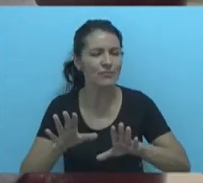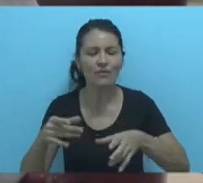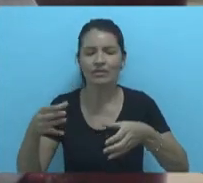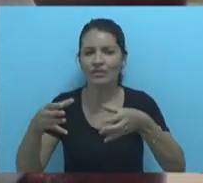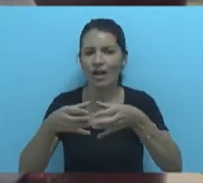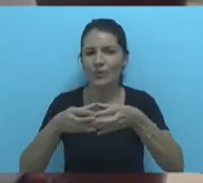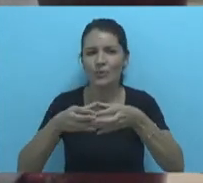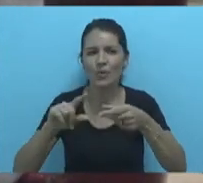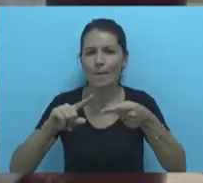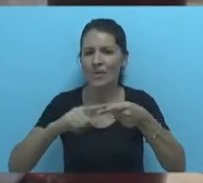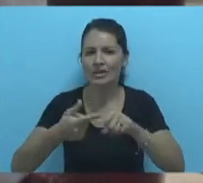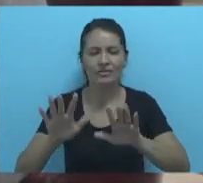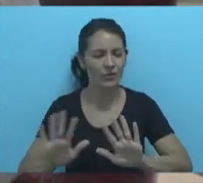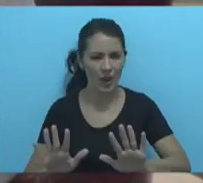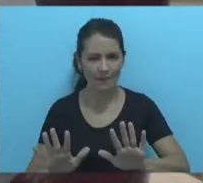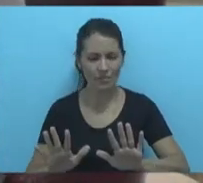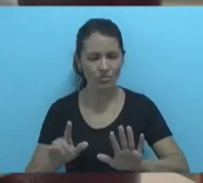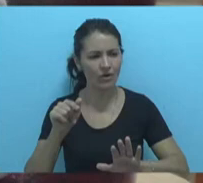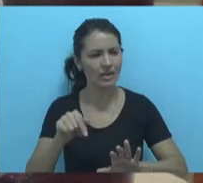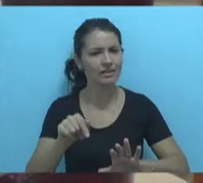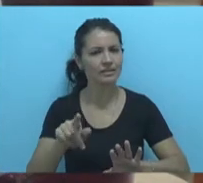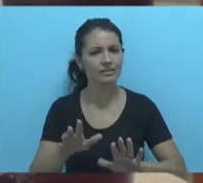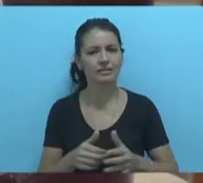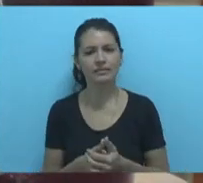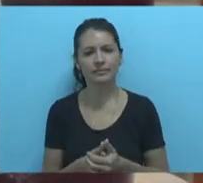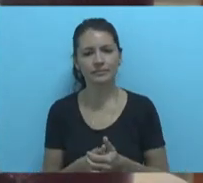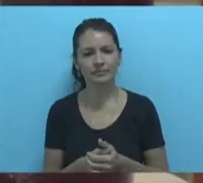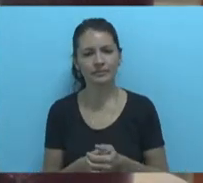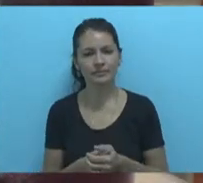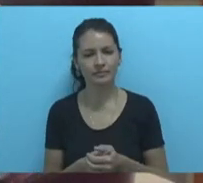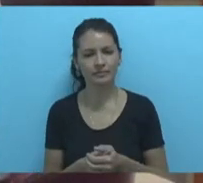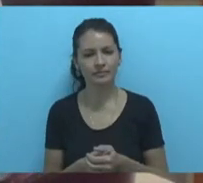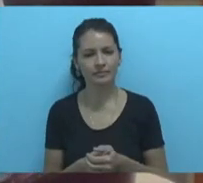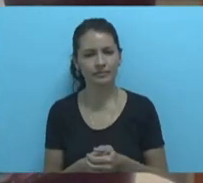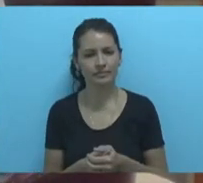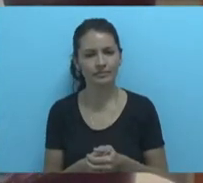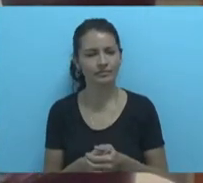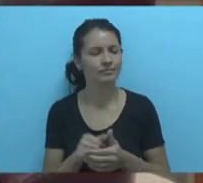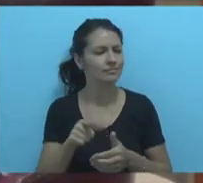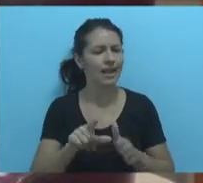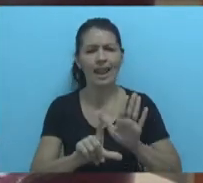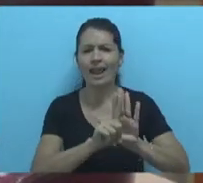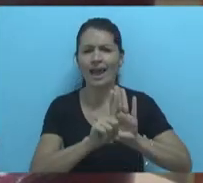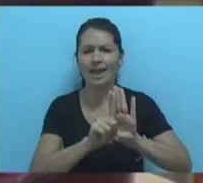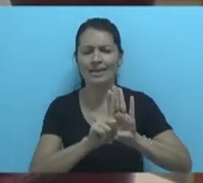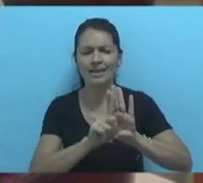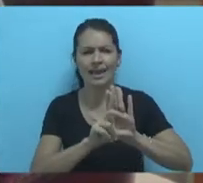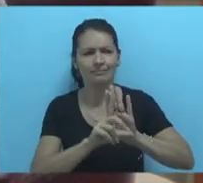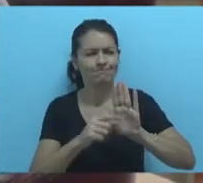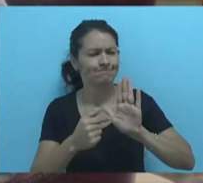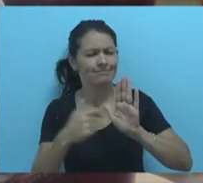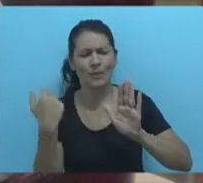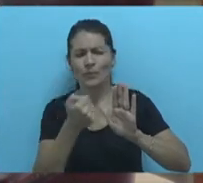Tiene una historia en la política de urbanización y cómo ha sido tratado